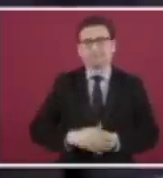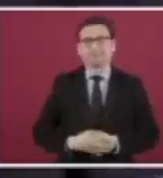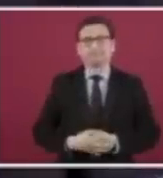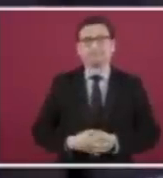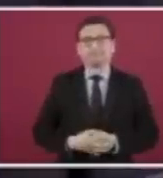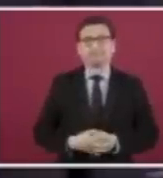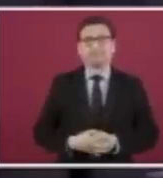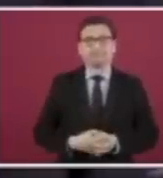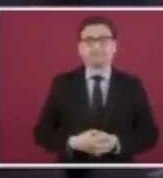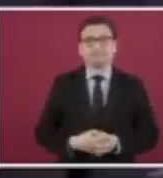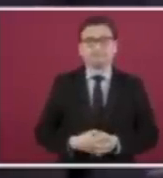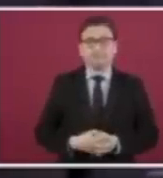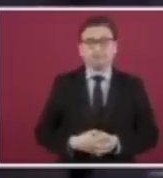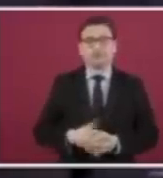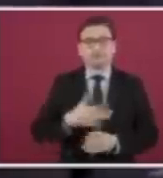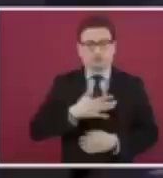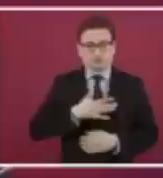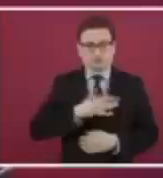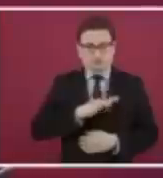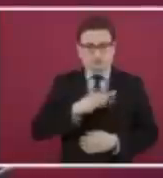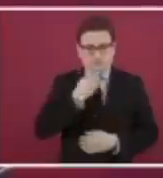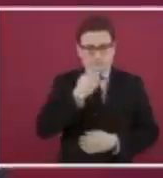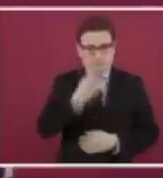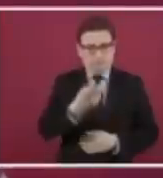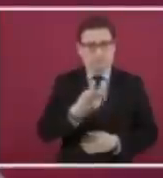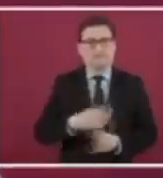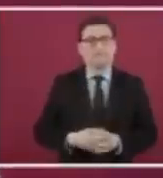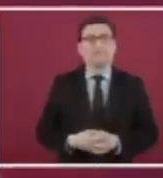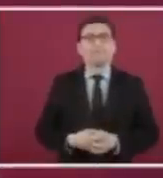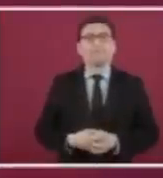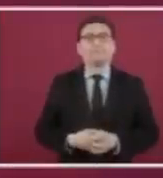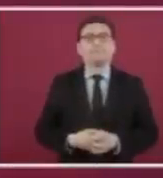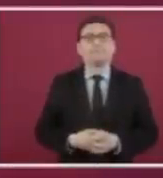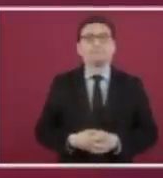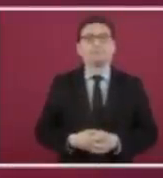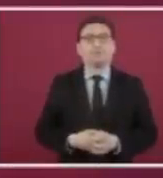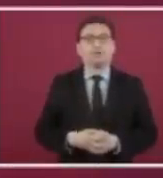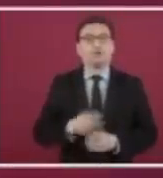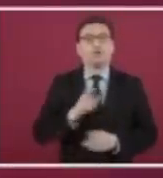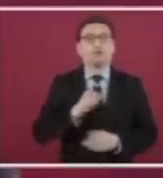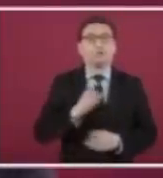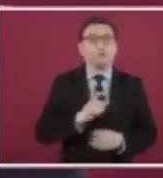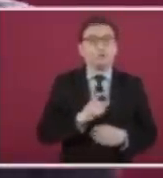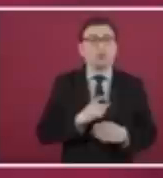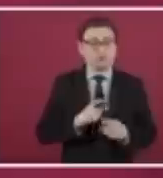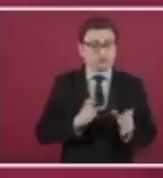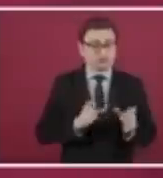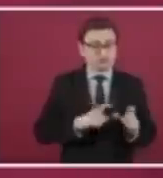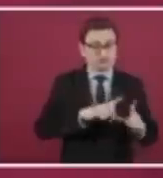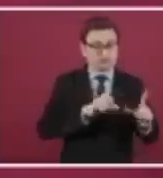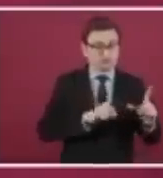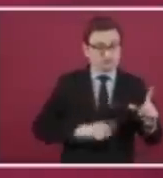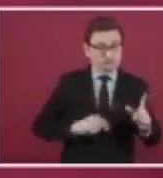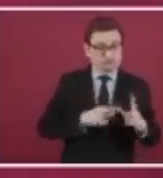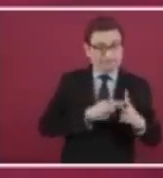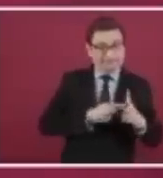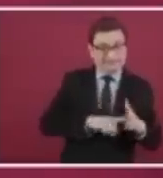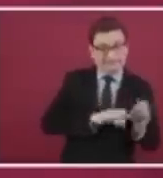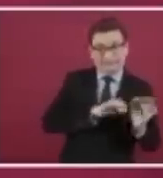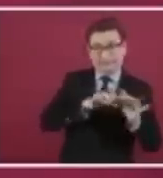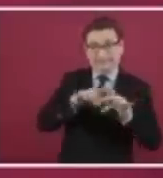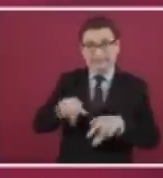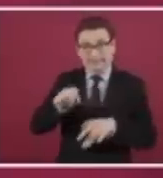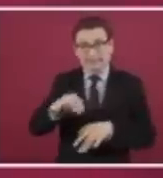Entonces, sí les puedo decir que desde que inició el trabajo de la Guardia en Minatitlán, no